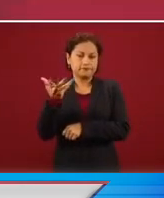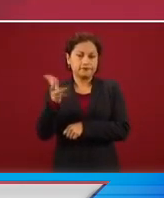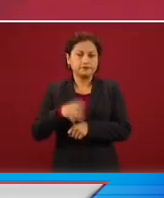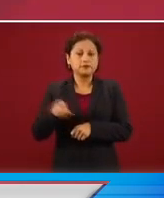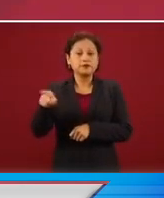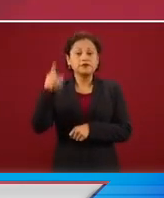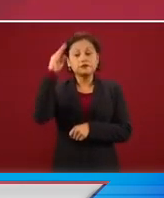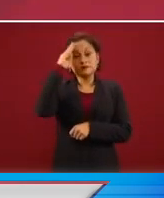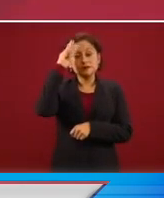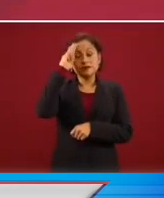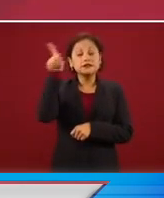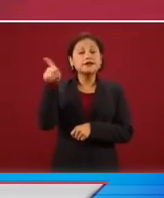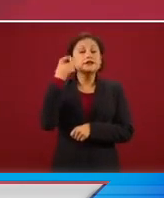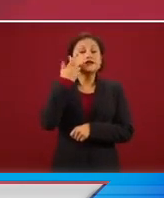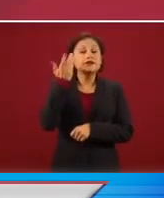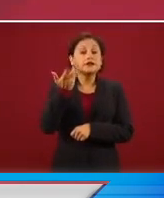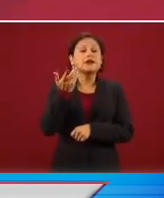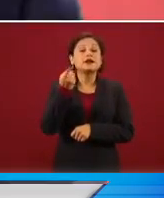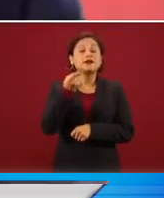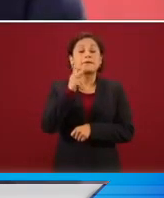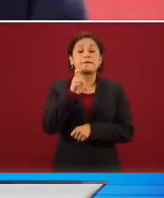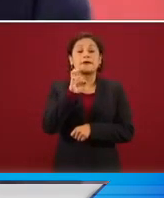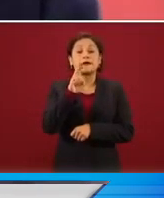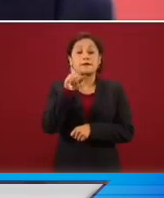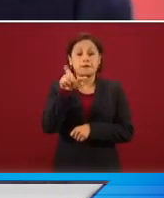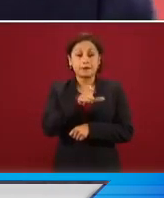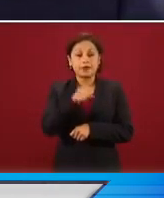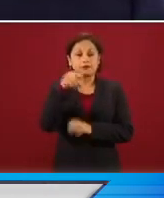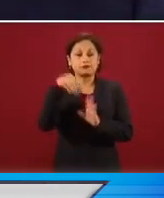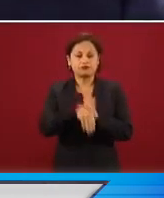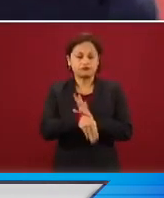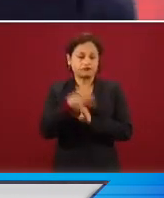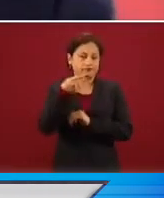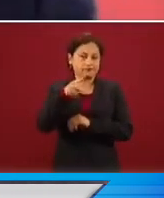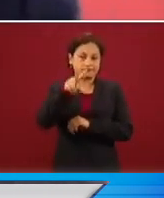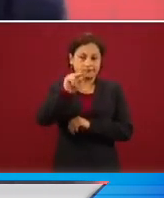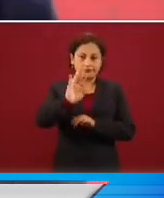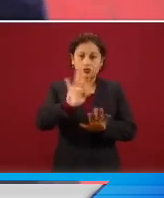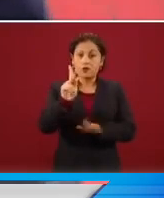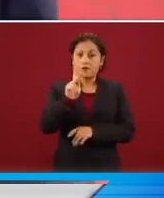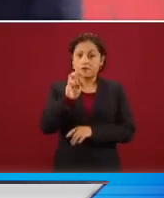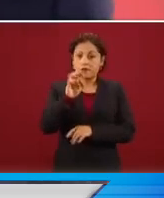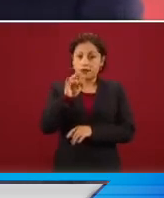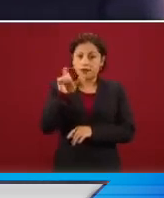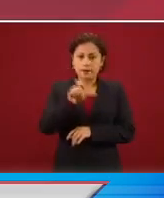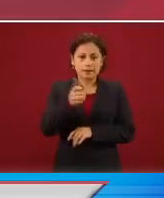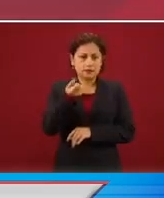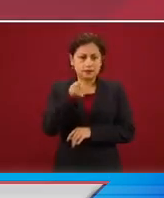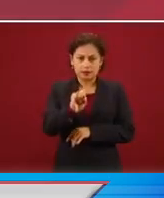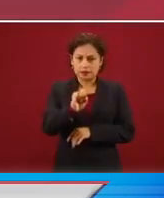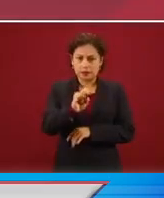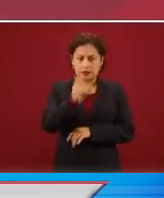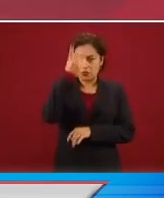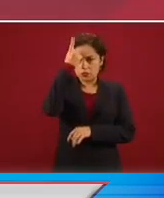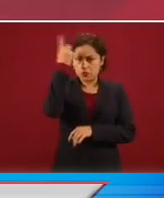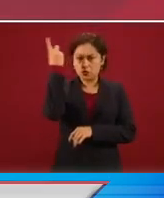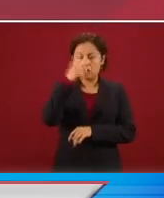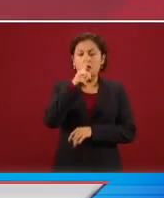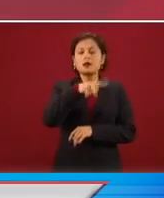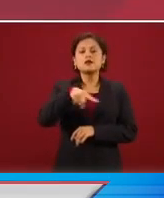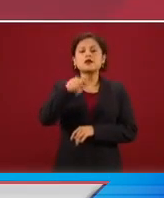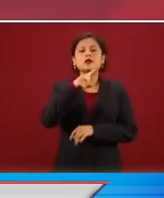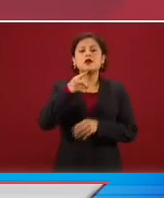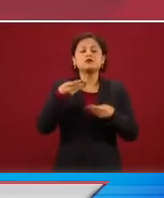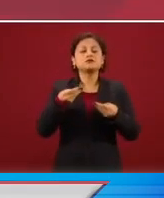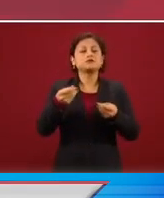millones, pero la evaluación de la ONU es de 130 millones de dólares. Esta oferta fue mejorada en la semana a 125 millones de dólares.